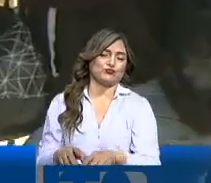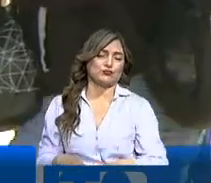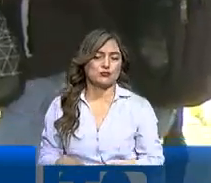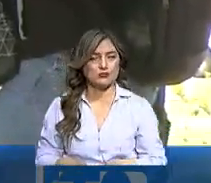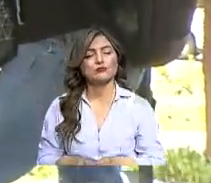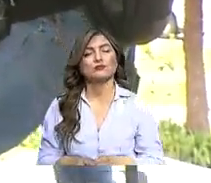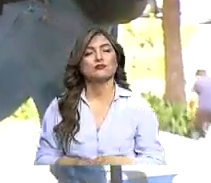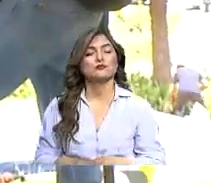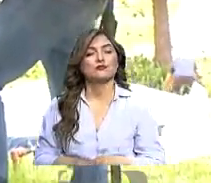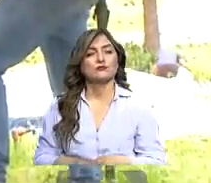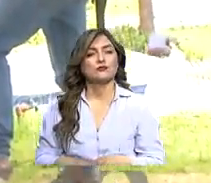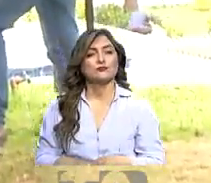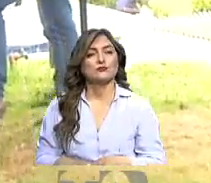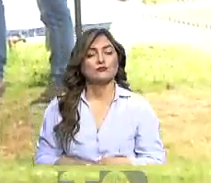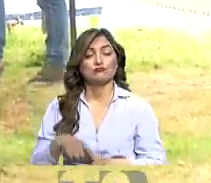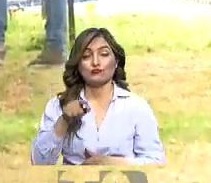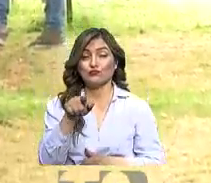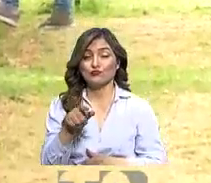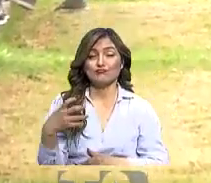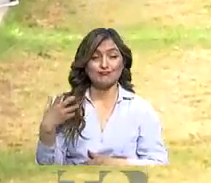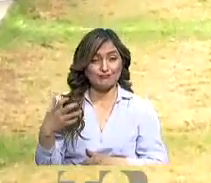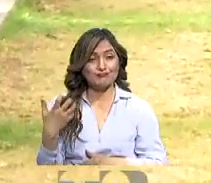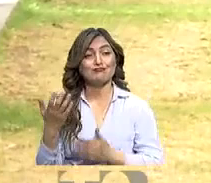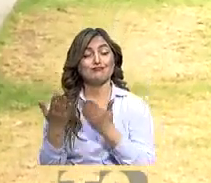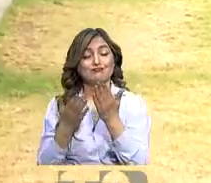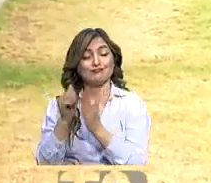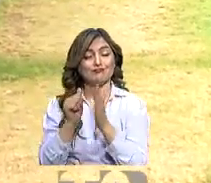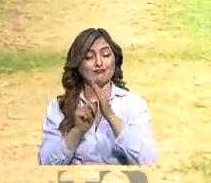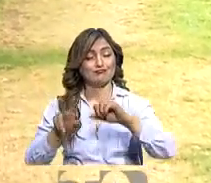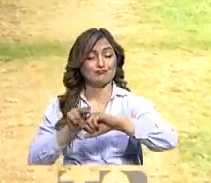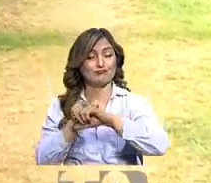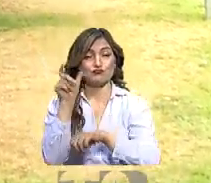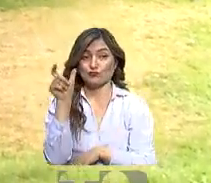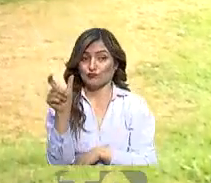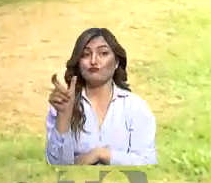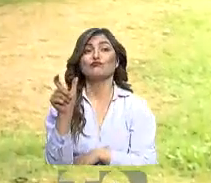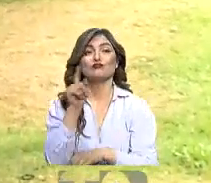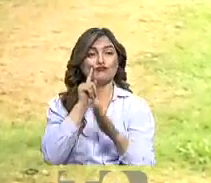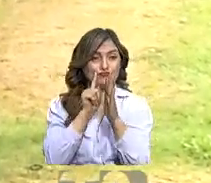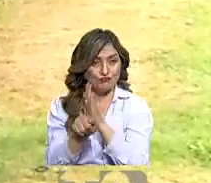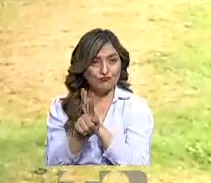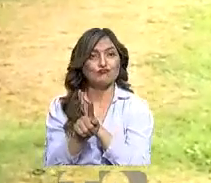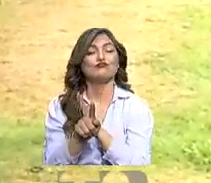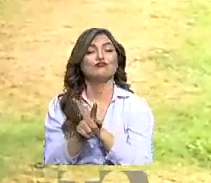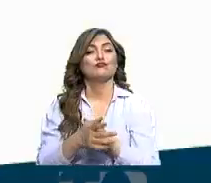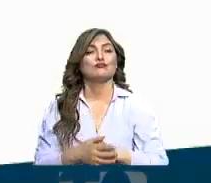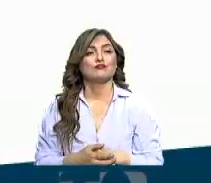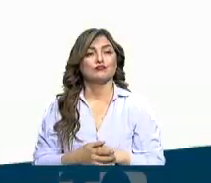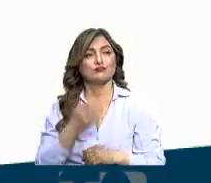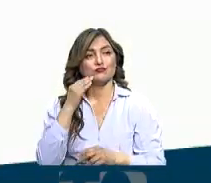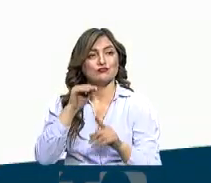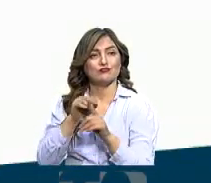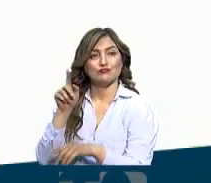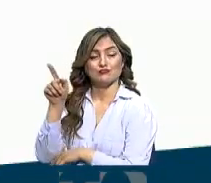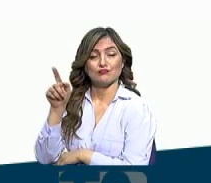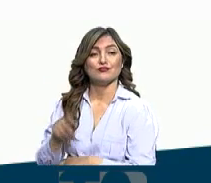usuarios. Si usted tiene alguna queja sobre el servicio de la Agencia Nacional de Tránsito, debe poner una denuncia escribiendo a